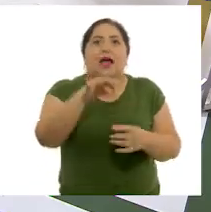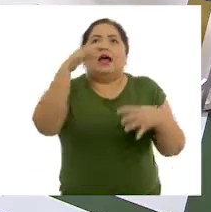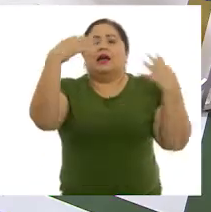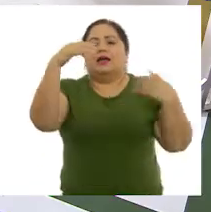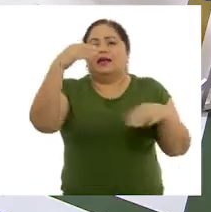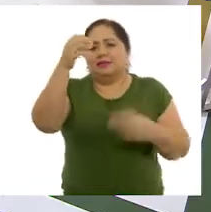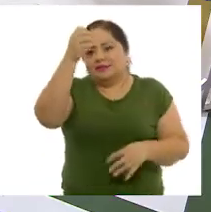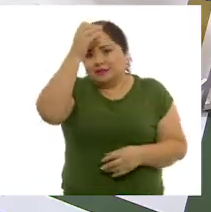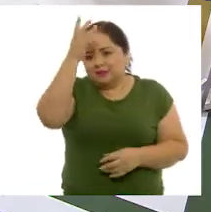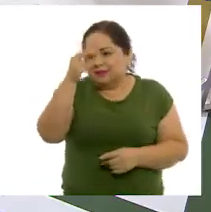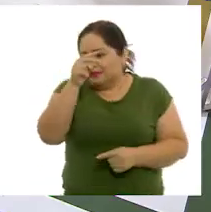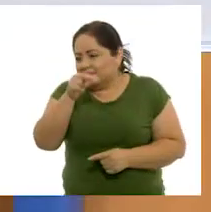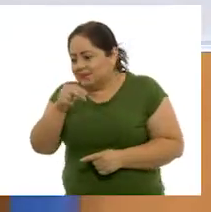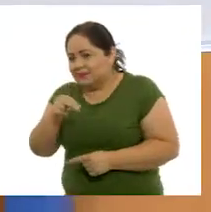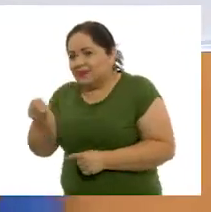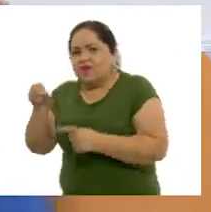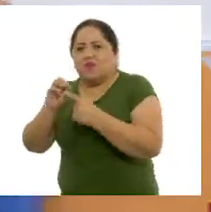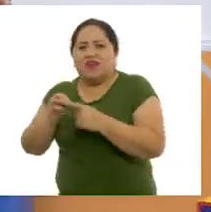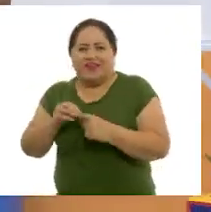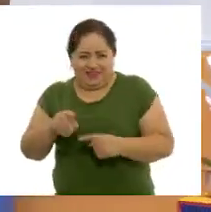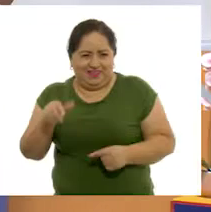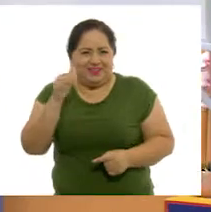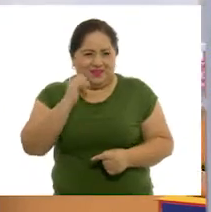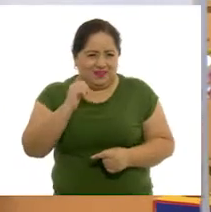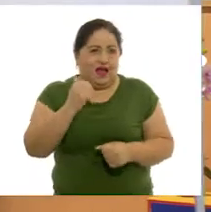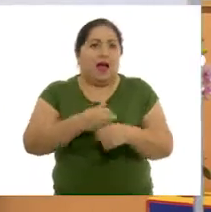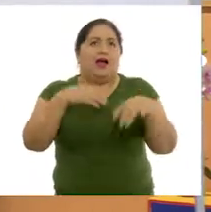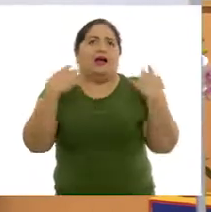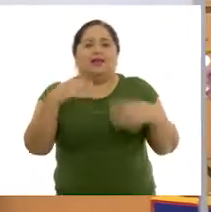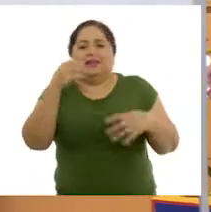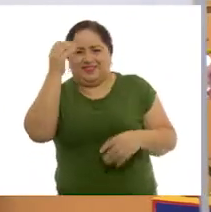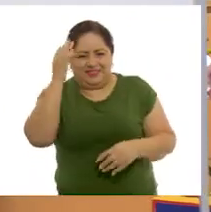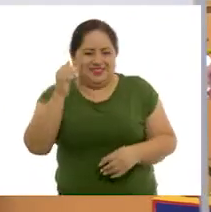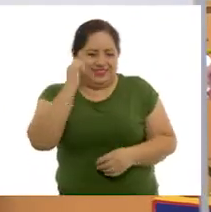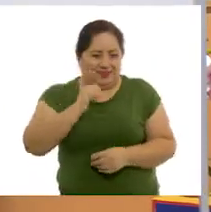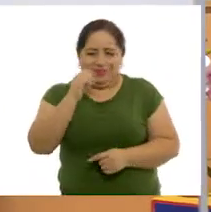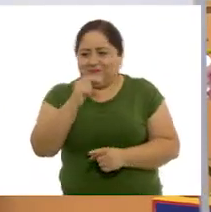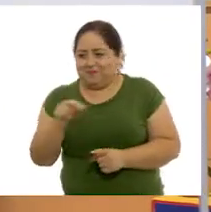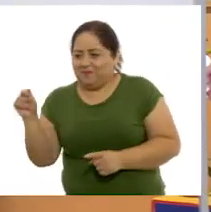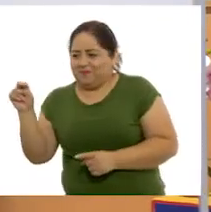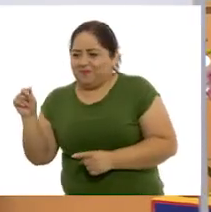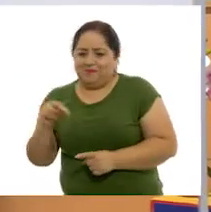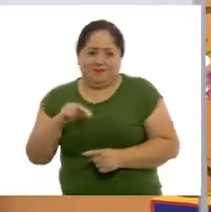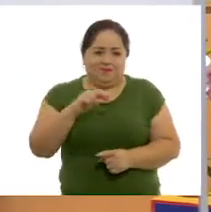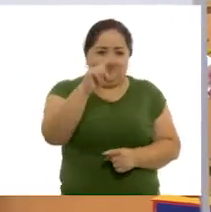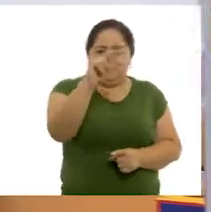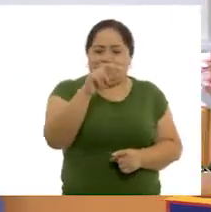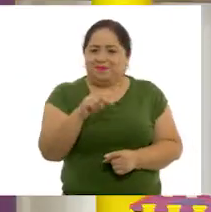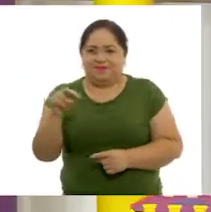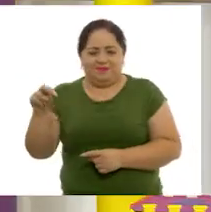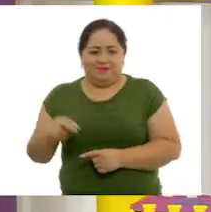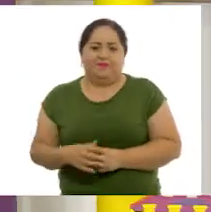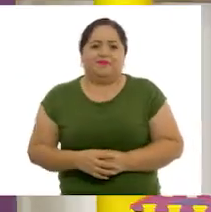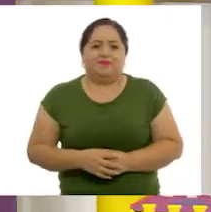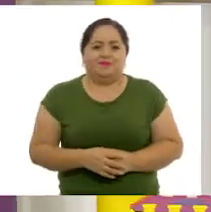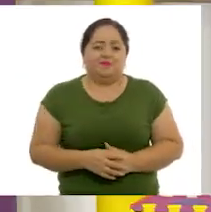pero también tenía la olla de los frijoles! Sí. ¡Ah, pero mi tejido! Y entonces va para el otro lado, ¿verdad? Exactamente, sí.